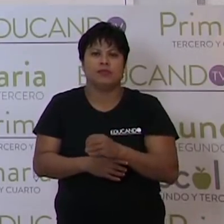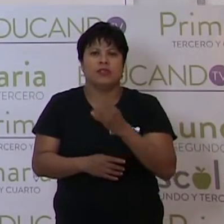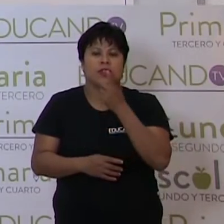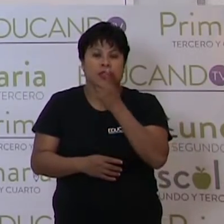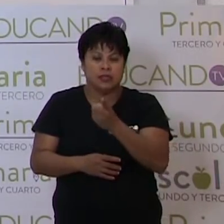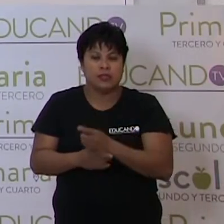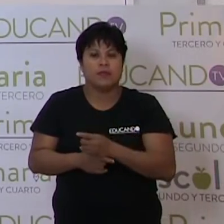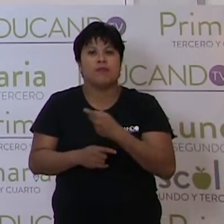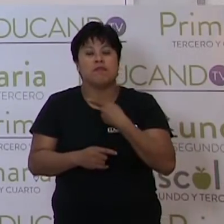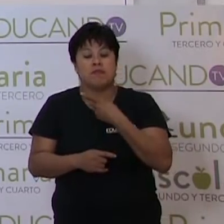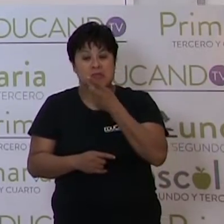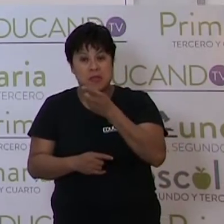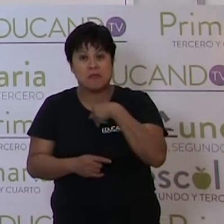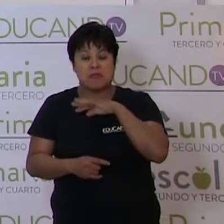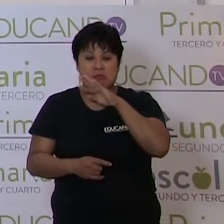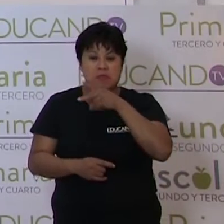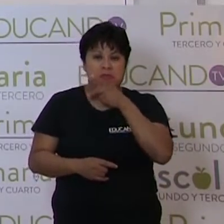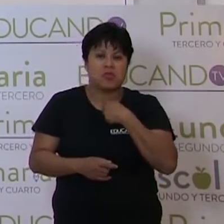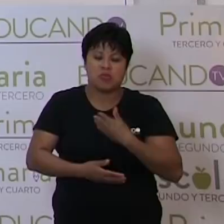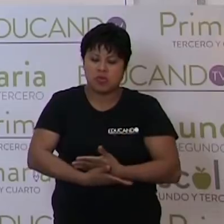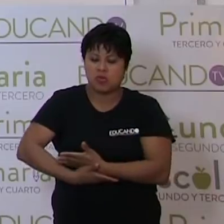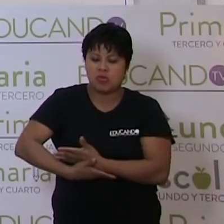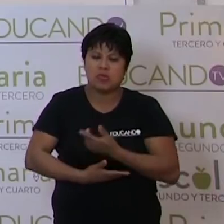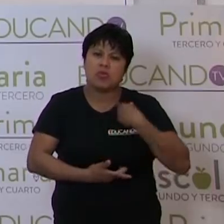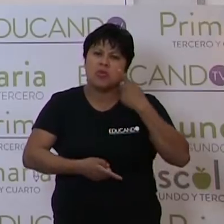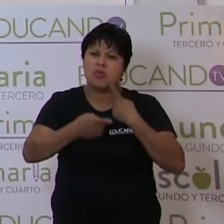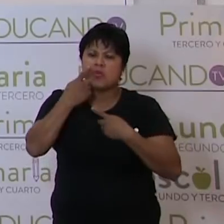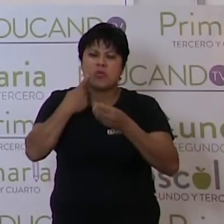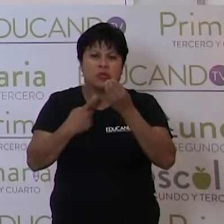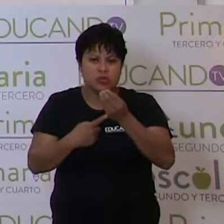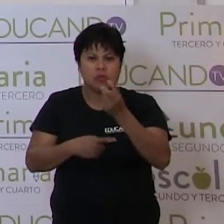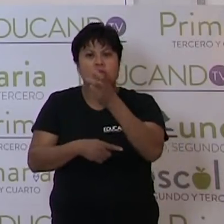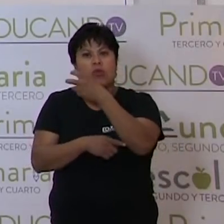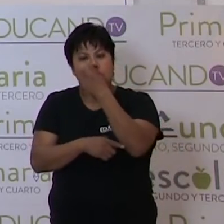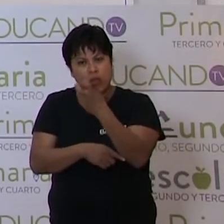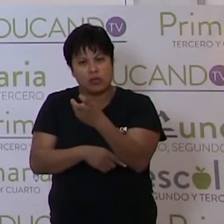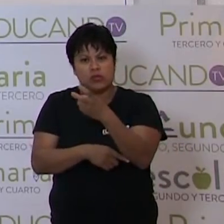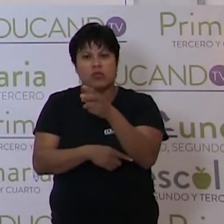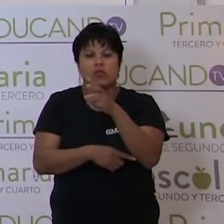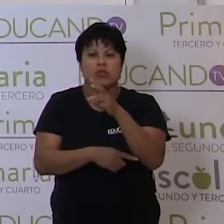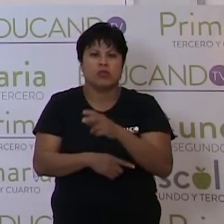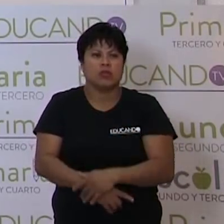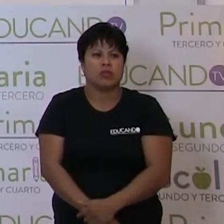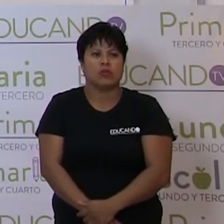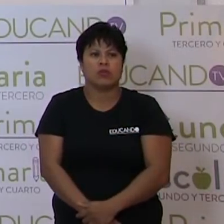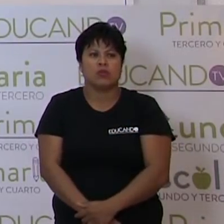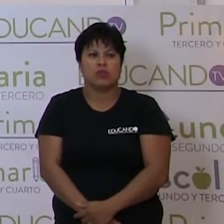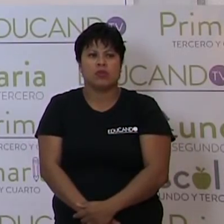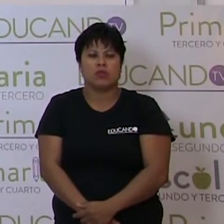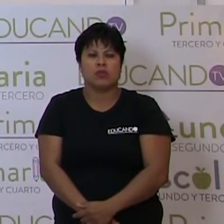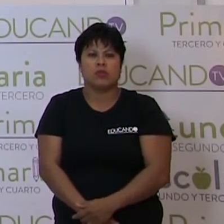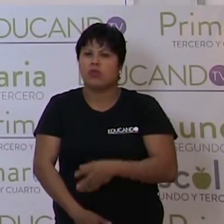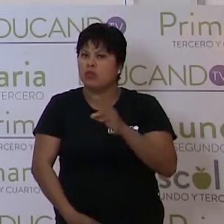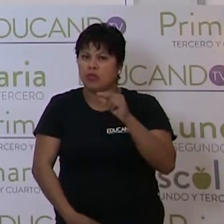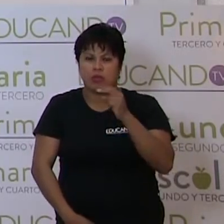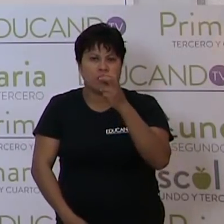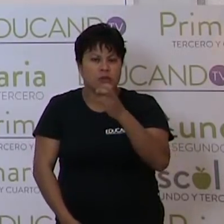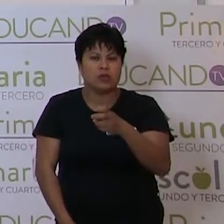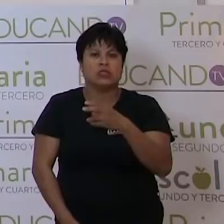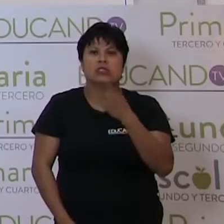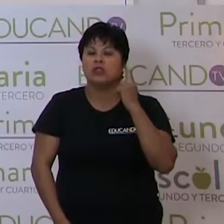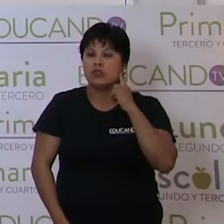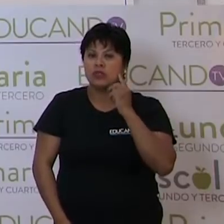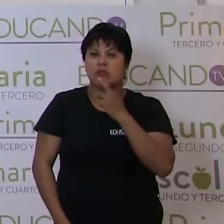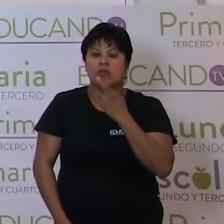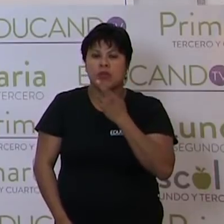Dice, dicen mis papás que de bebé lloraba bastante, por eso, no, está mal por eso, niños. Se escucha